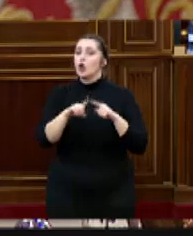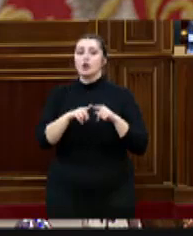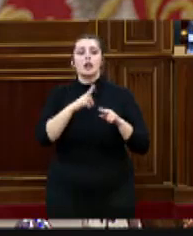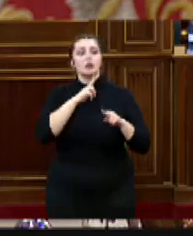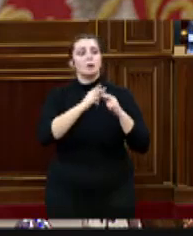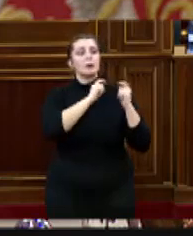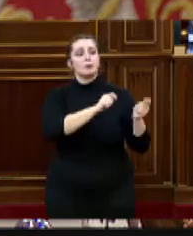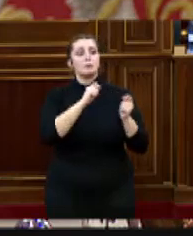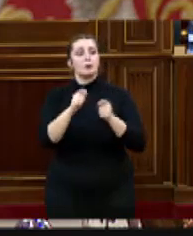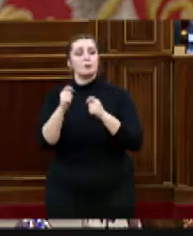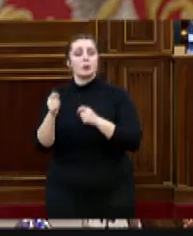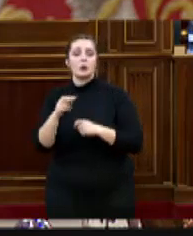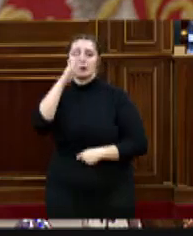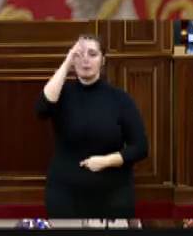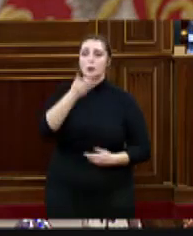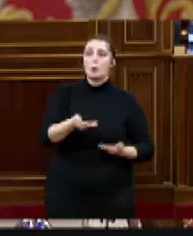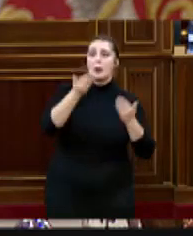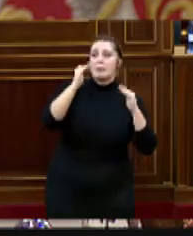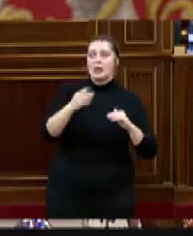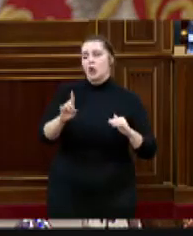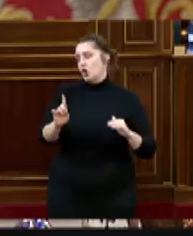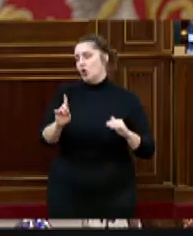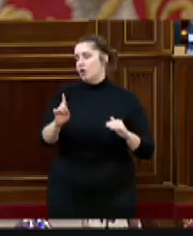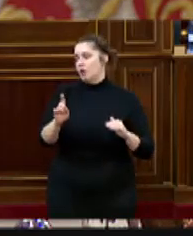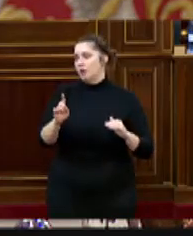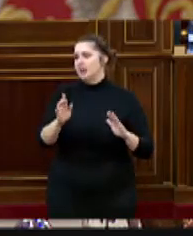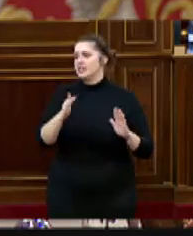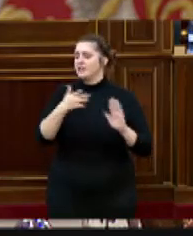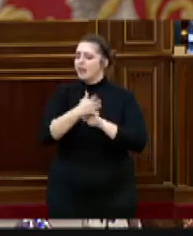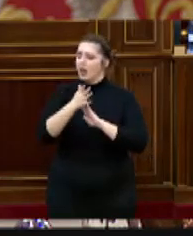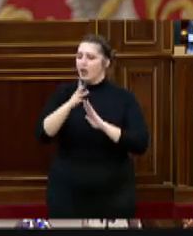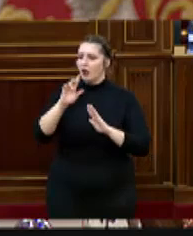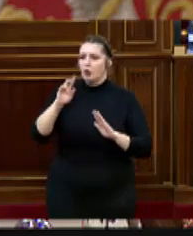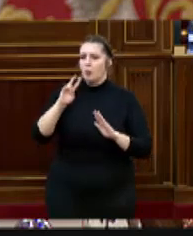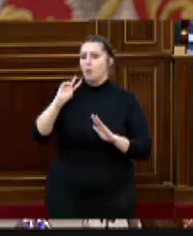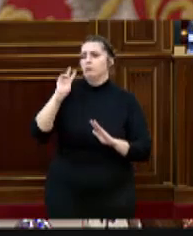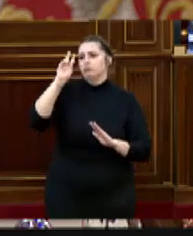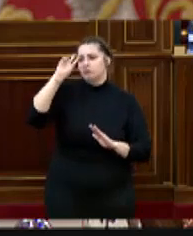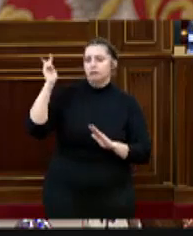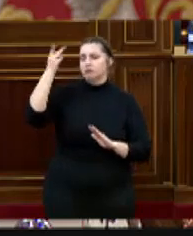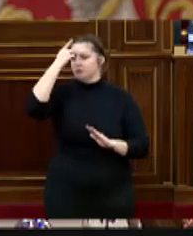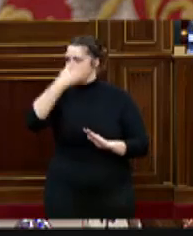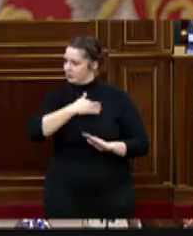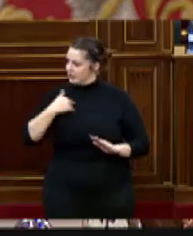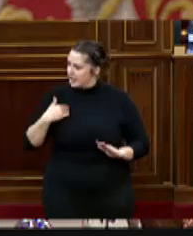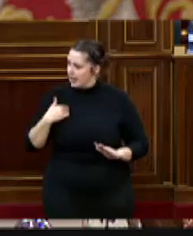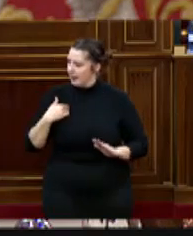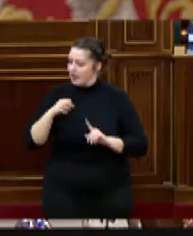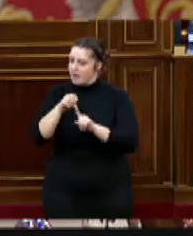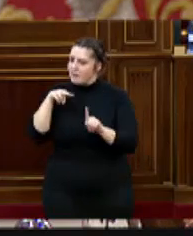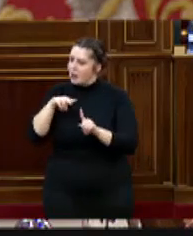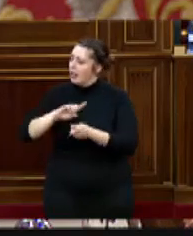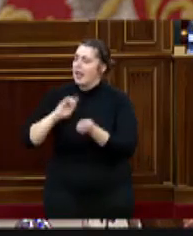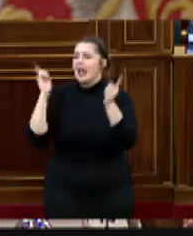un modo más respetuoso sino de cambiar verdaderamente el enfoque de fondo es un auténtico